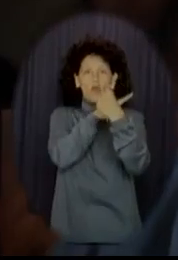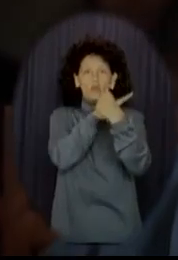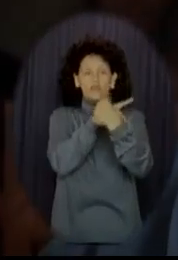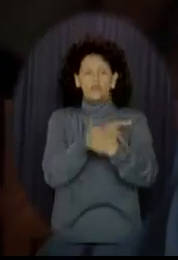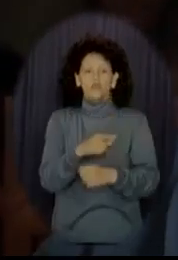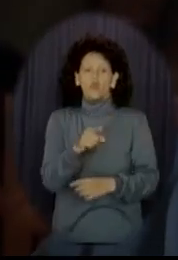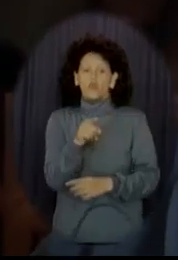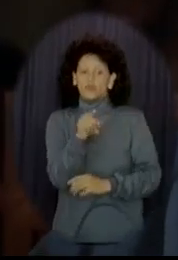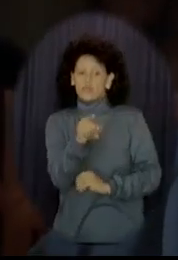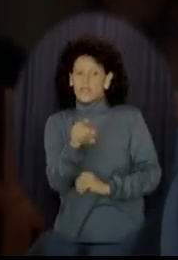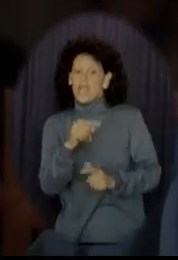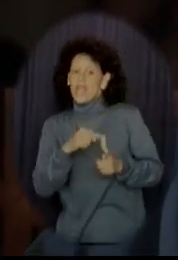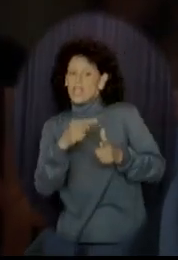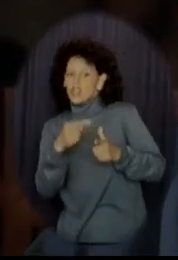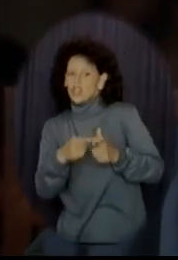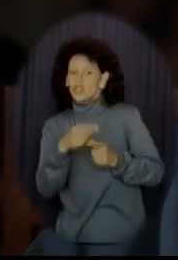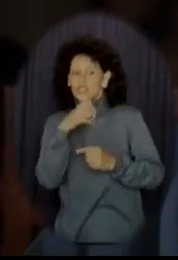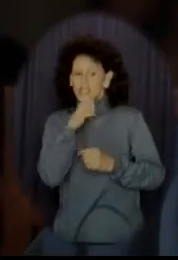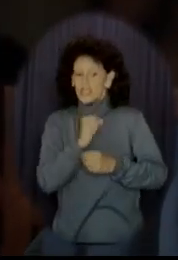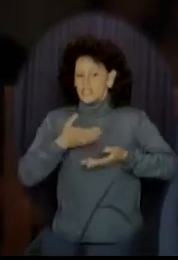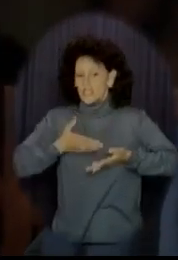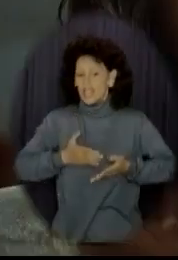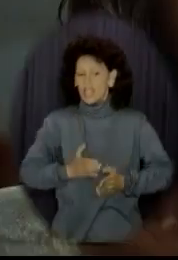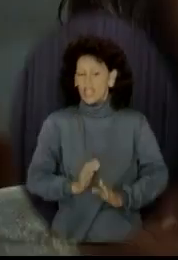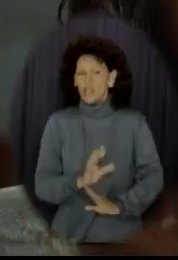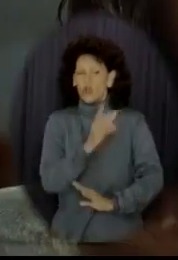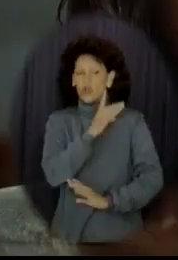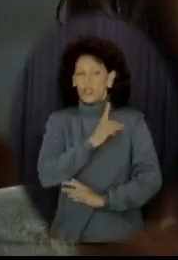Entonces eres el Hijo de Dios.